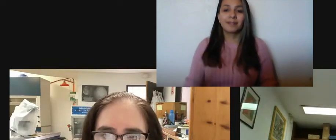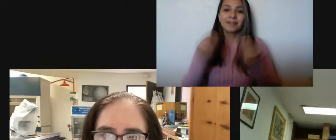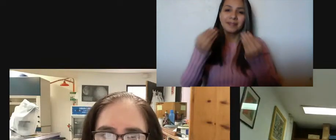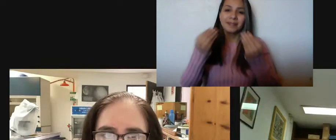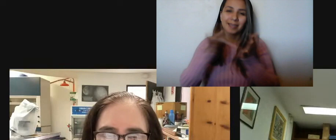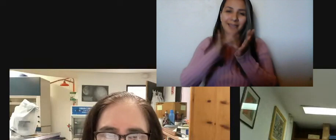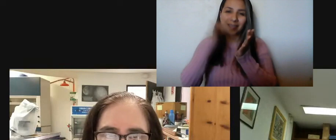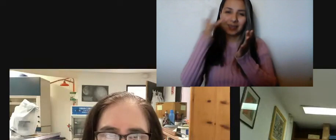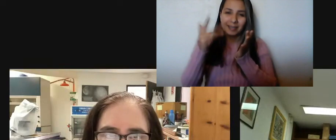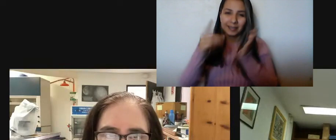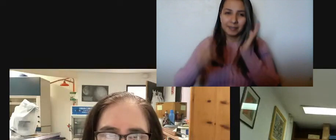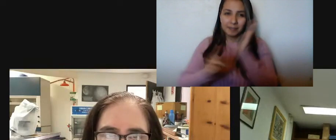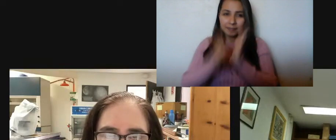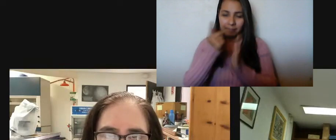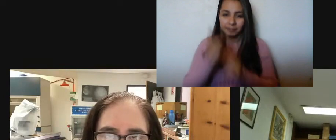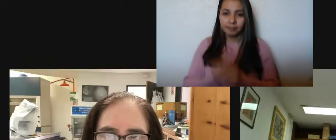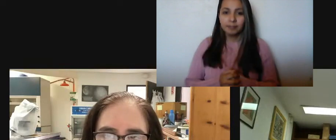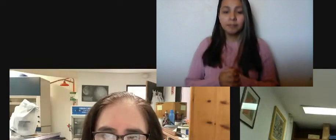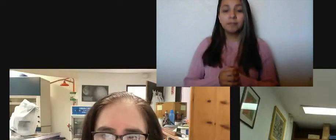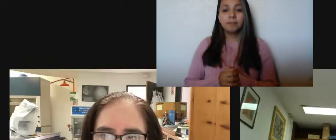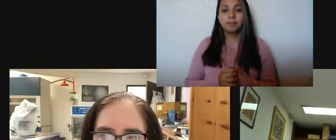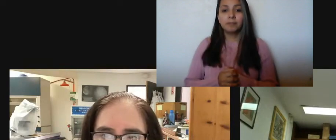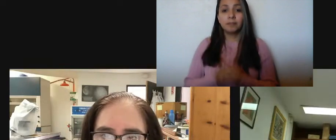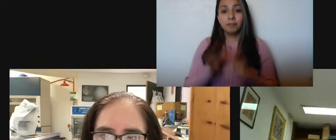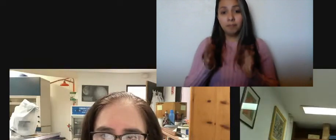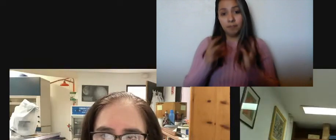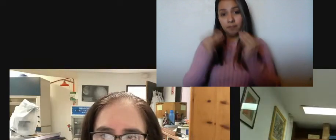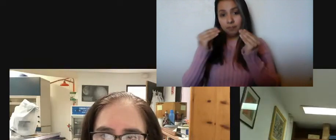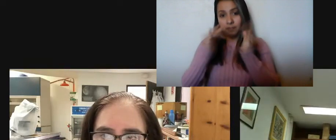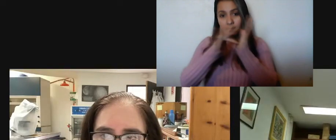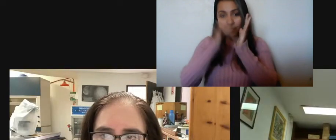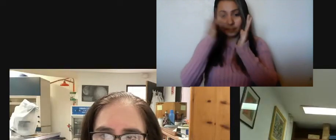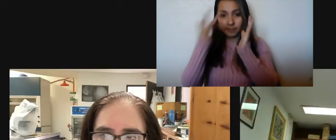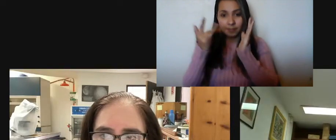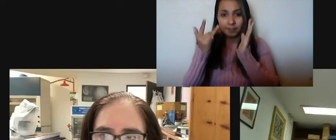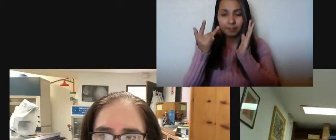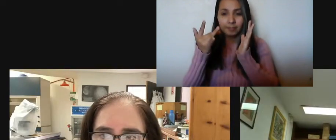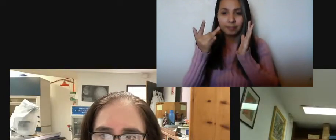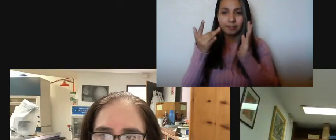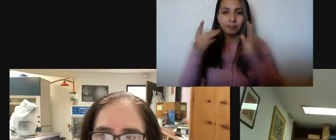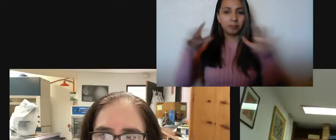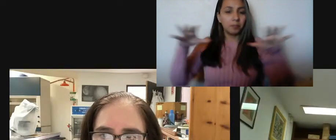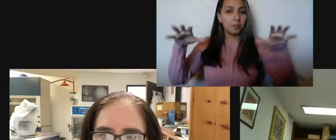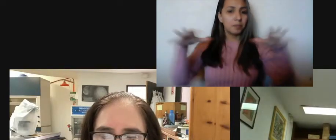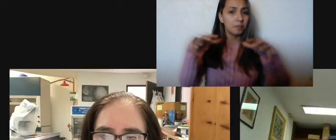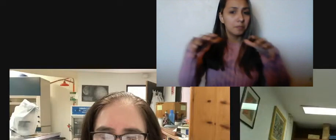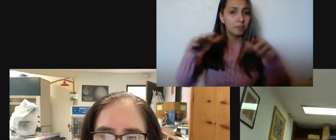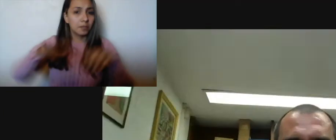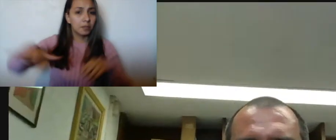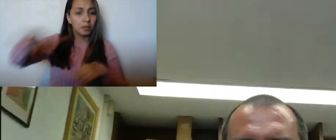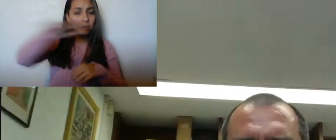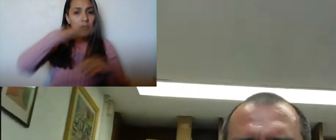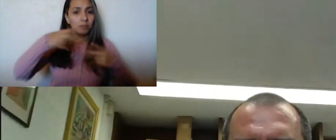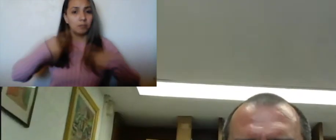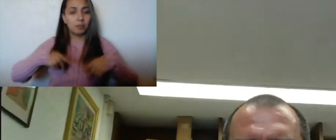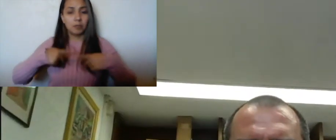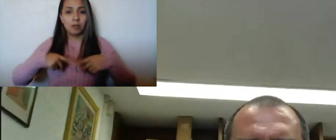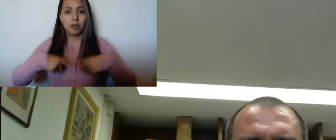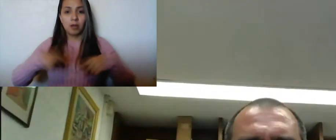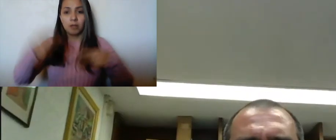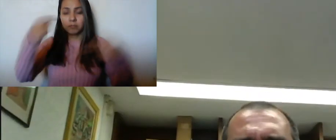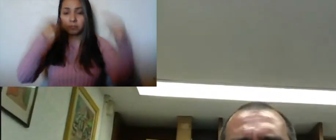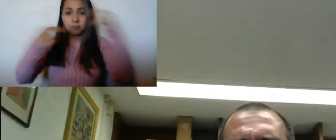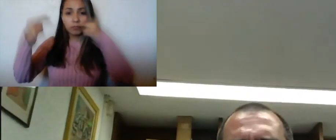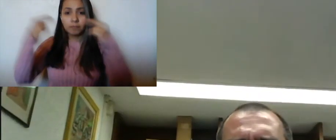Doctora Núñez, muchísimas gracias nuevamente. Y bueno, pues muchas gracias a todo el auditorio, a toda nuestra comunidad por el